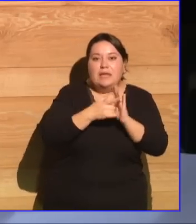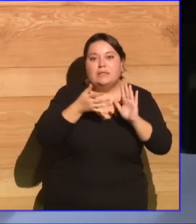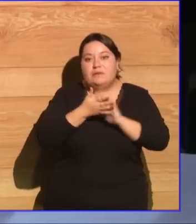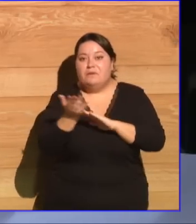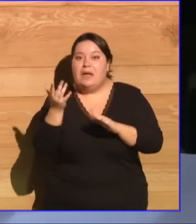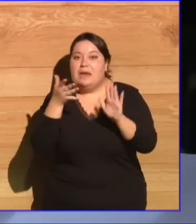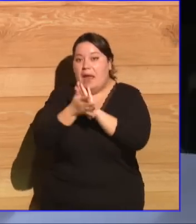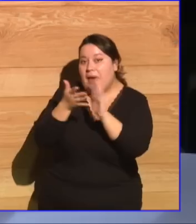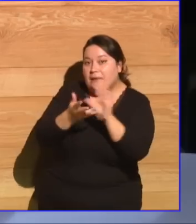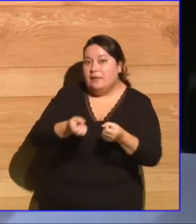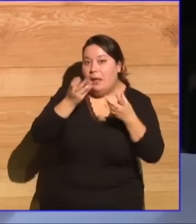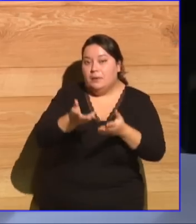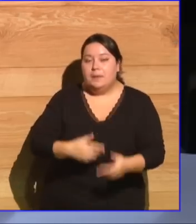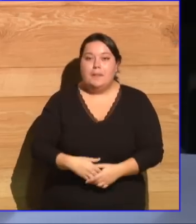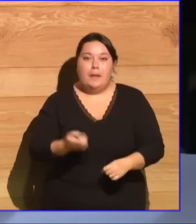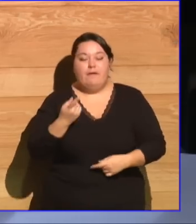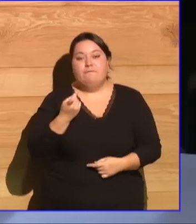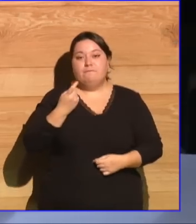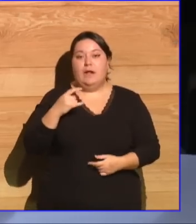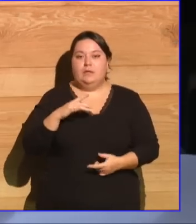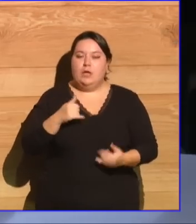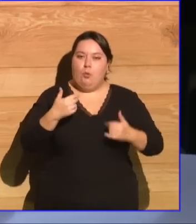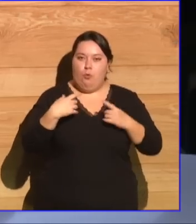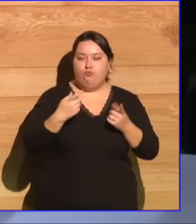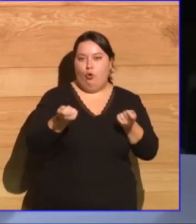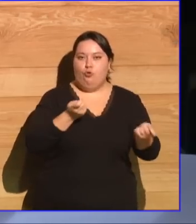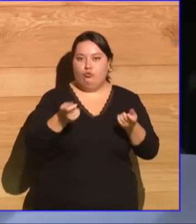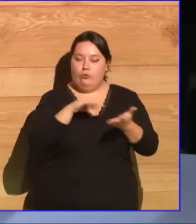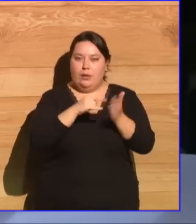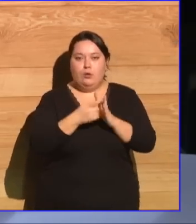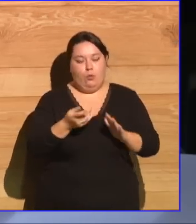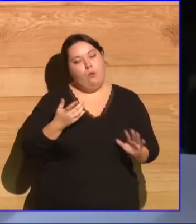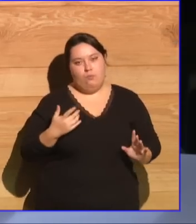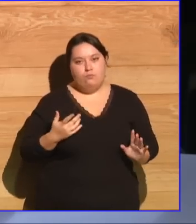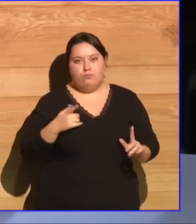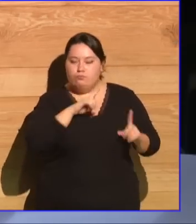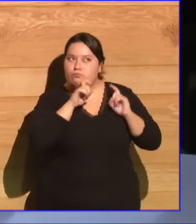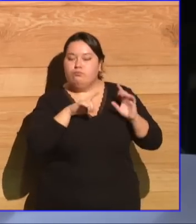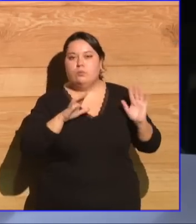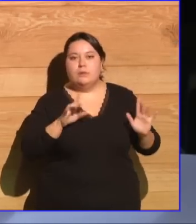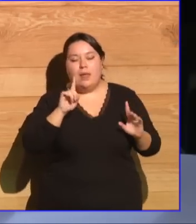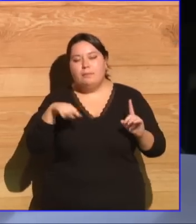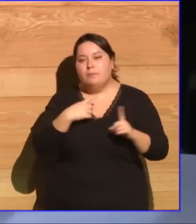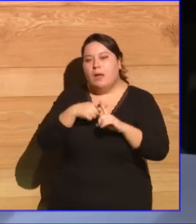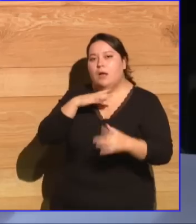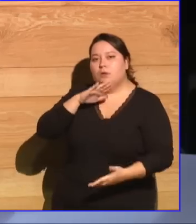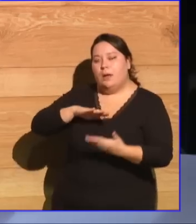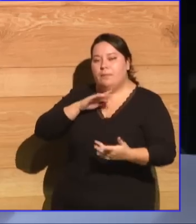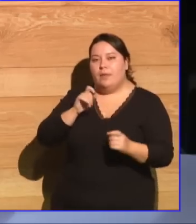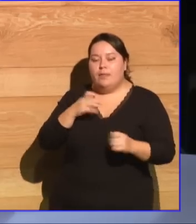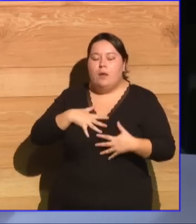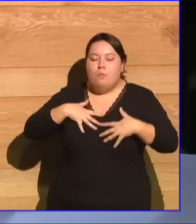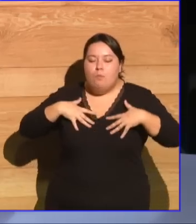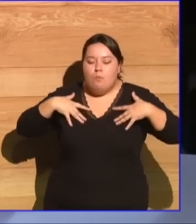narrativa, fundamentalmente, para lo cual hace falta un dominio técnico incuestionable, y una capacidad de despertar emociones